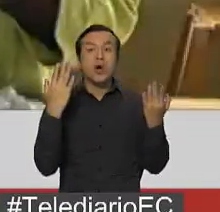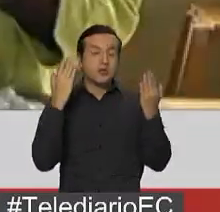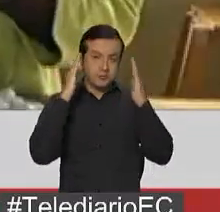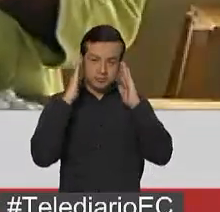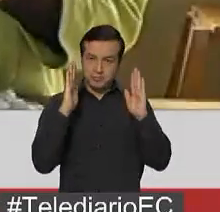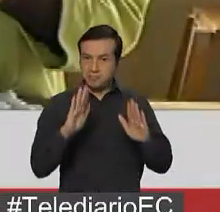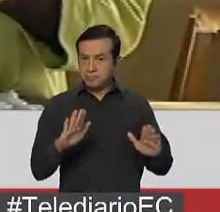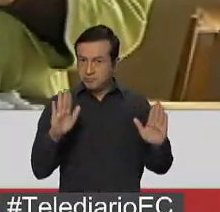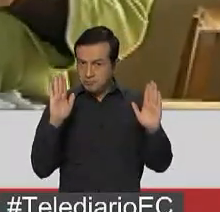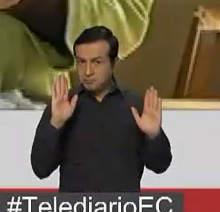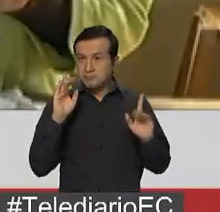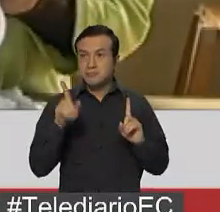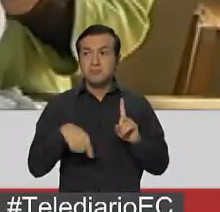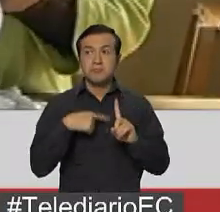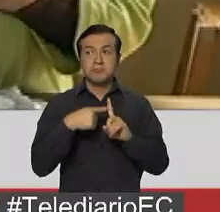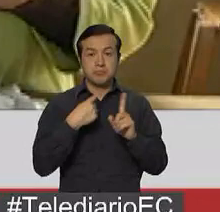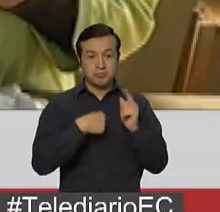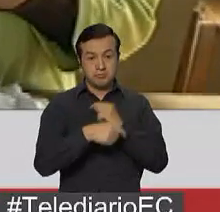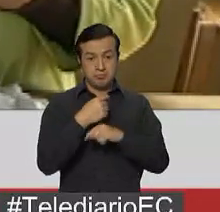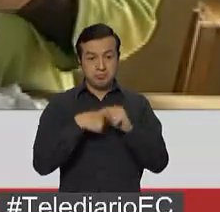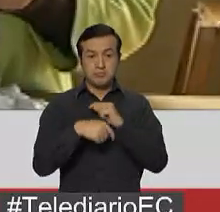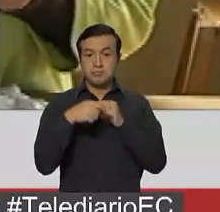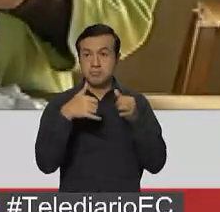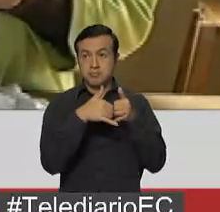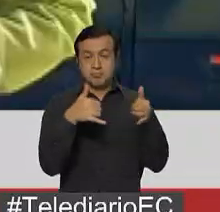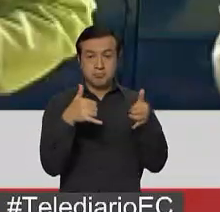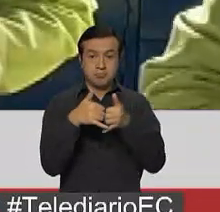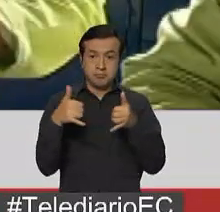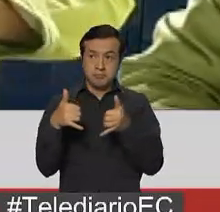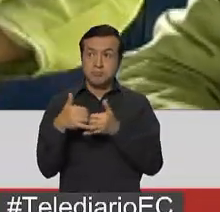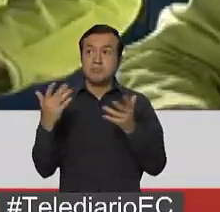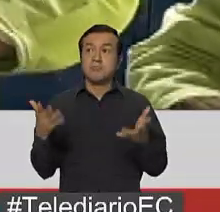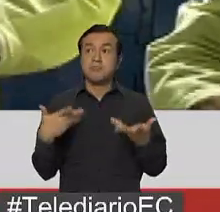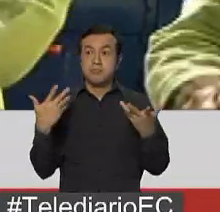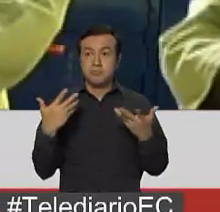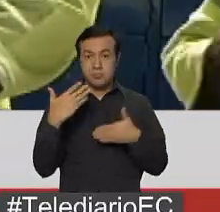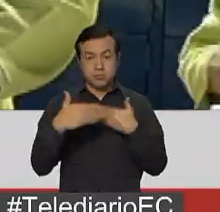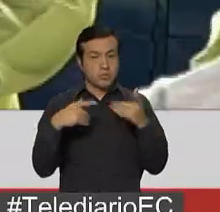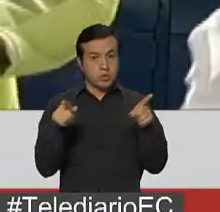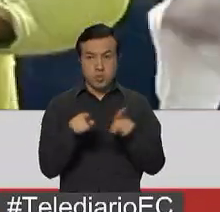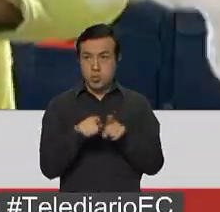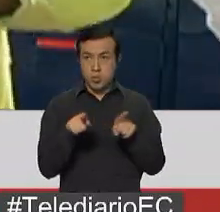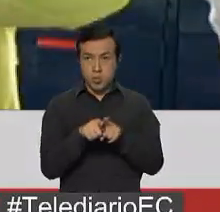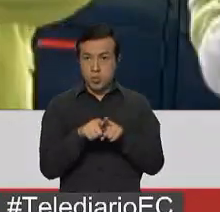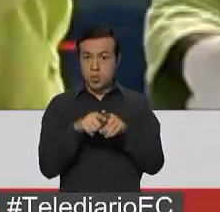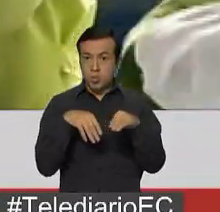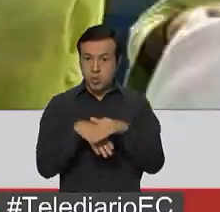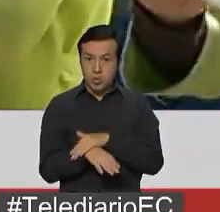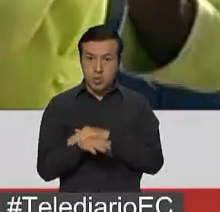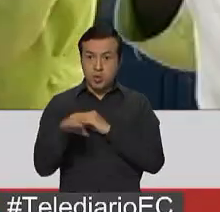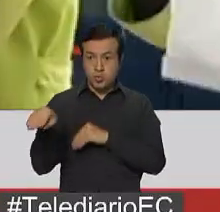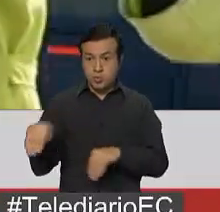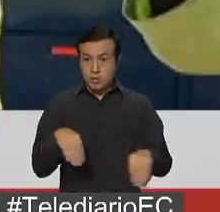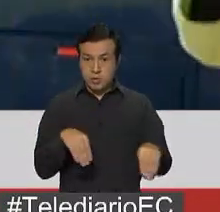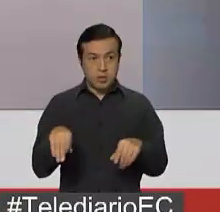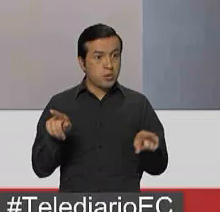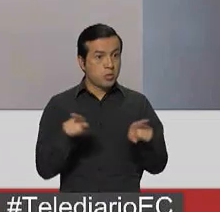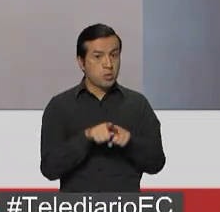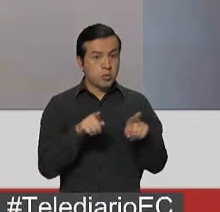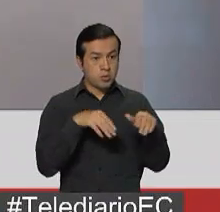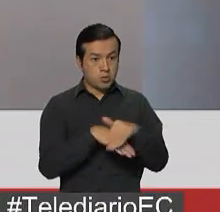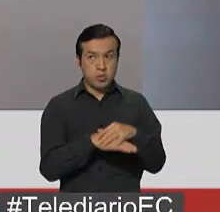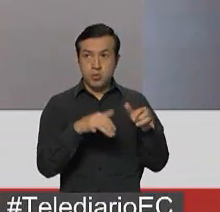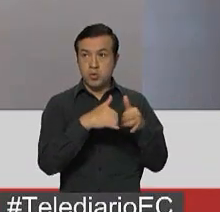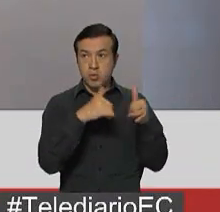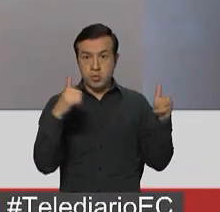y que se pueden reactivar las ventas en locales comerciales practicando procesos similares a los que se aplican en los supermercados pero